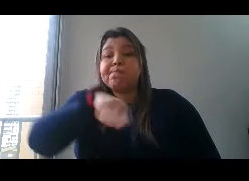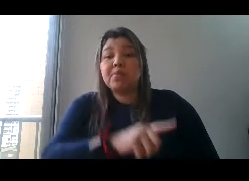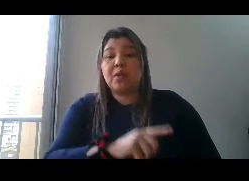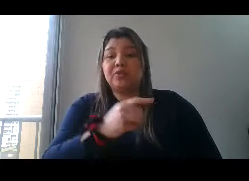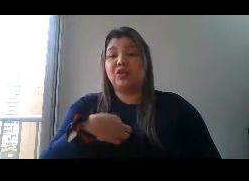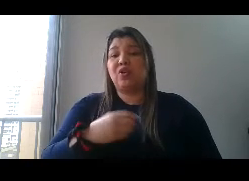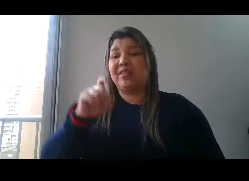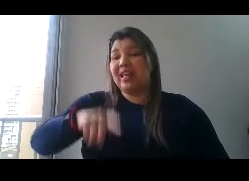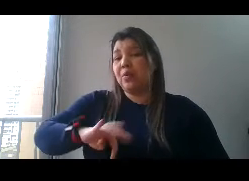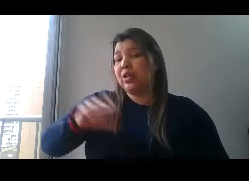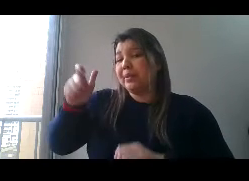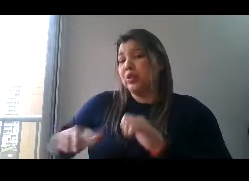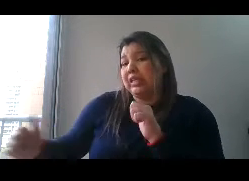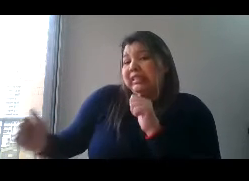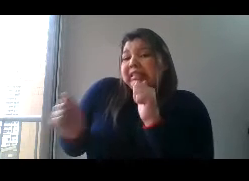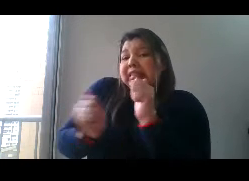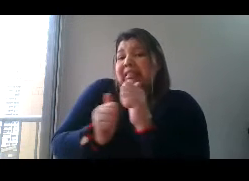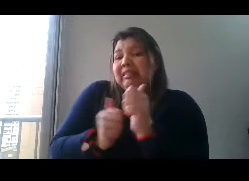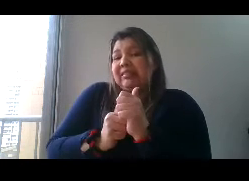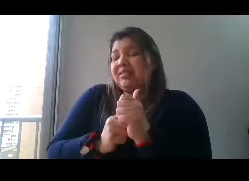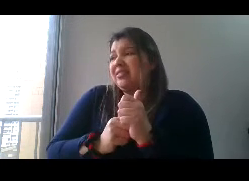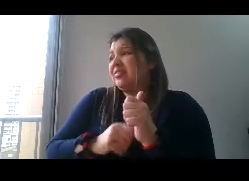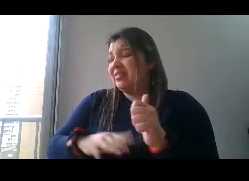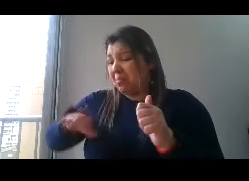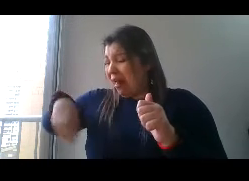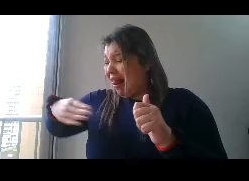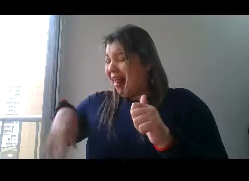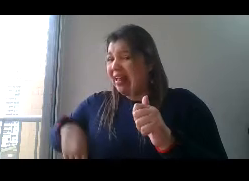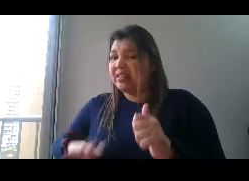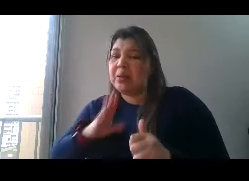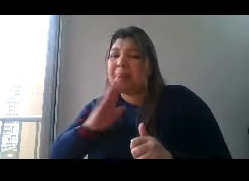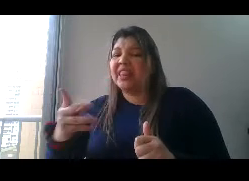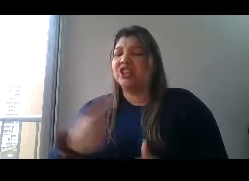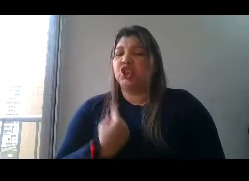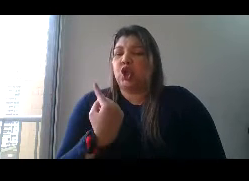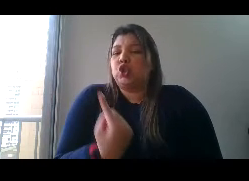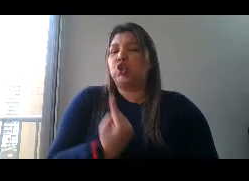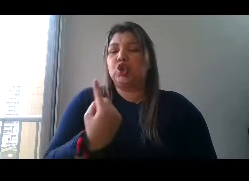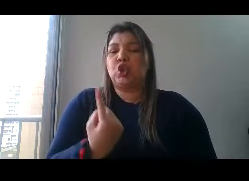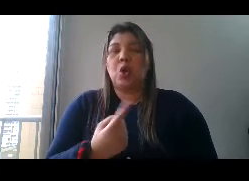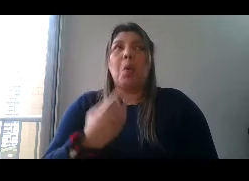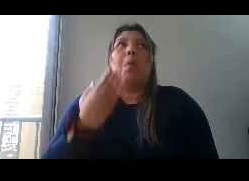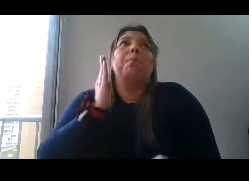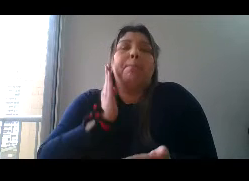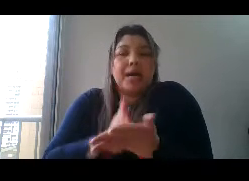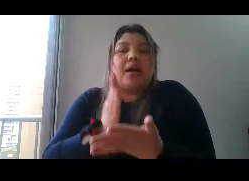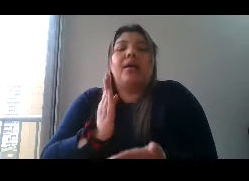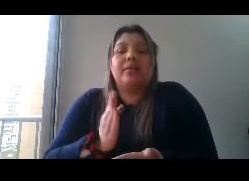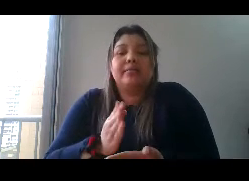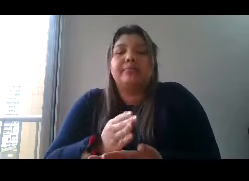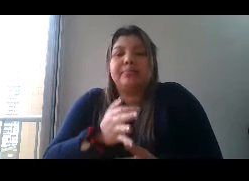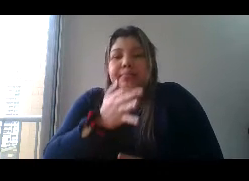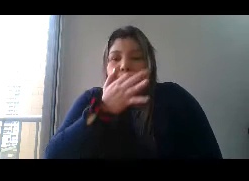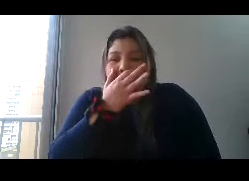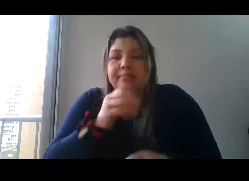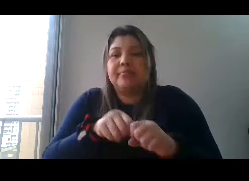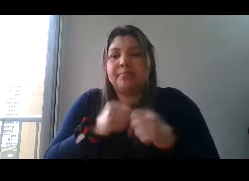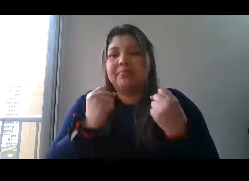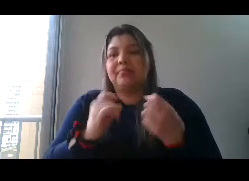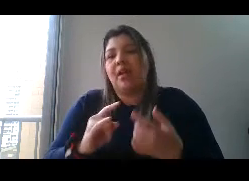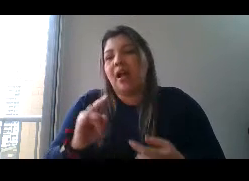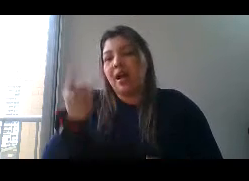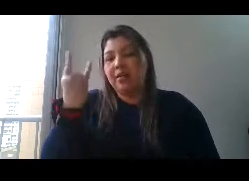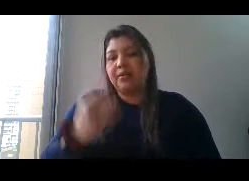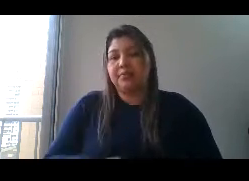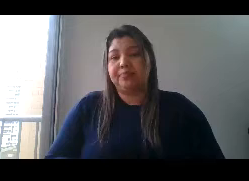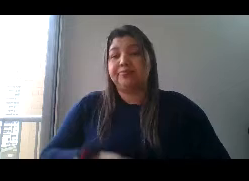ayudante y decido hacerlo solo porque quiero hacer ese procedimiento, efectivamente ese evento se pudo evitar. Pero se pueden producir eventos